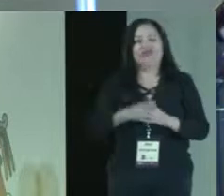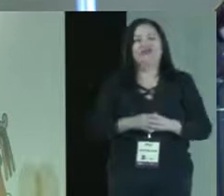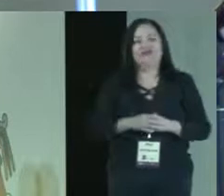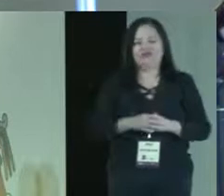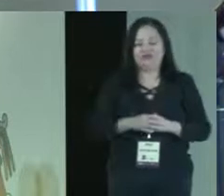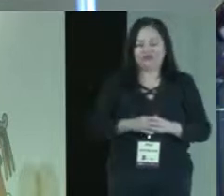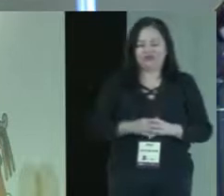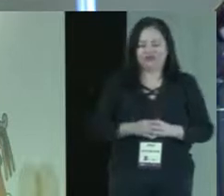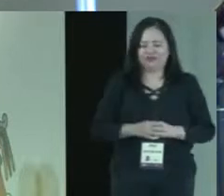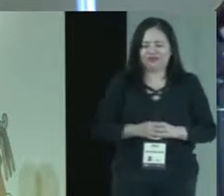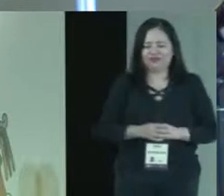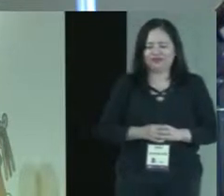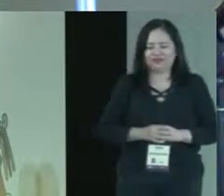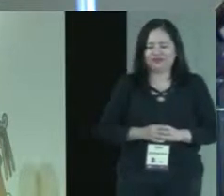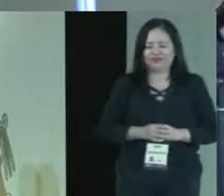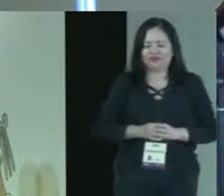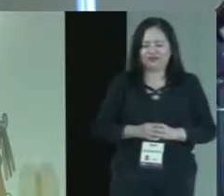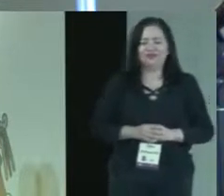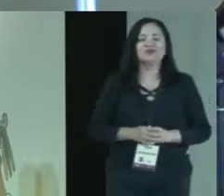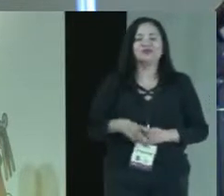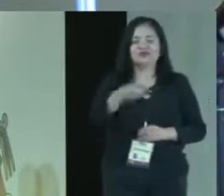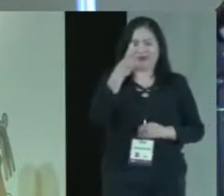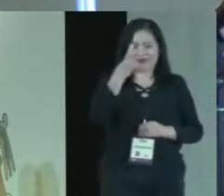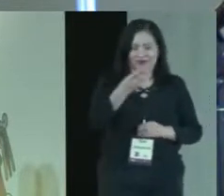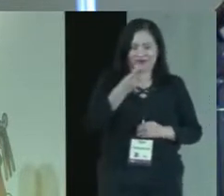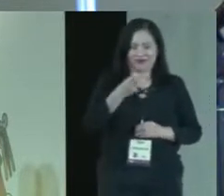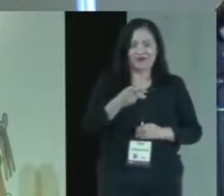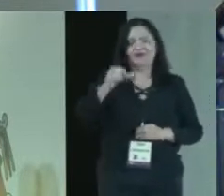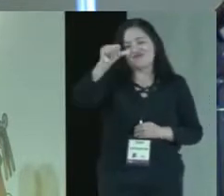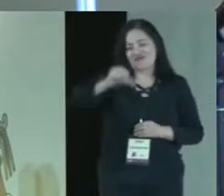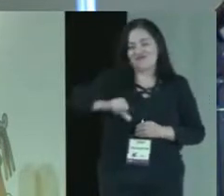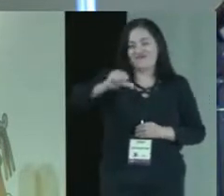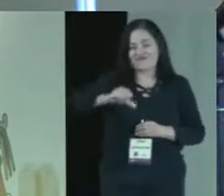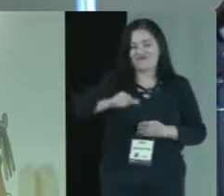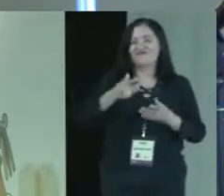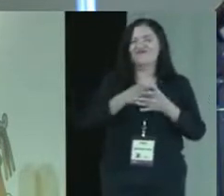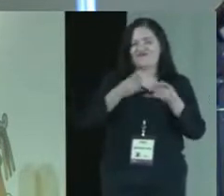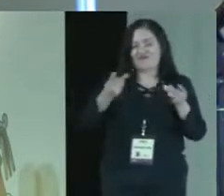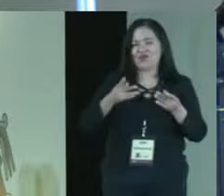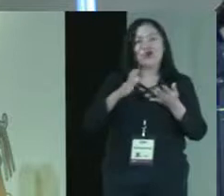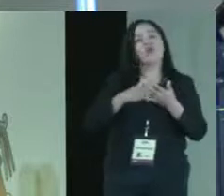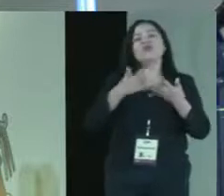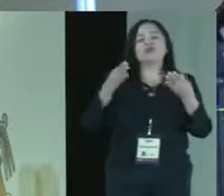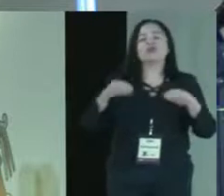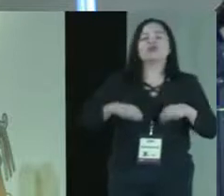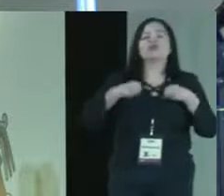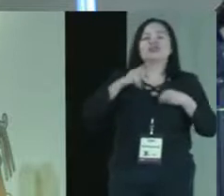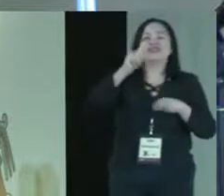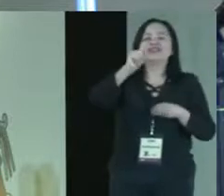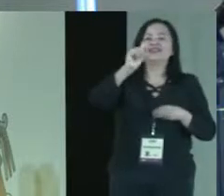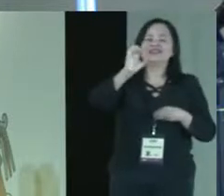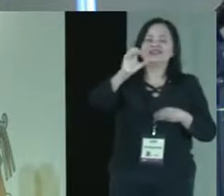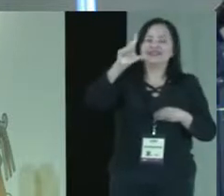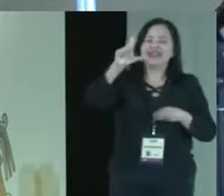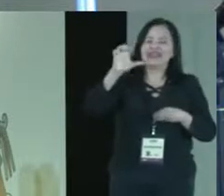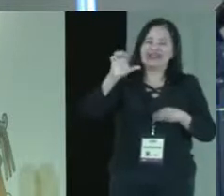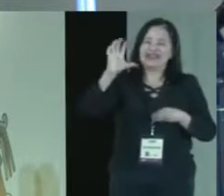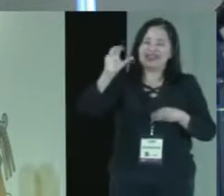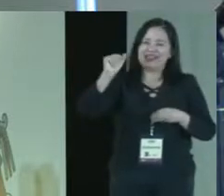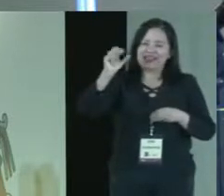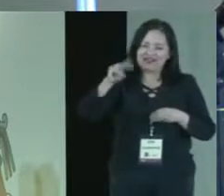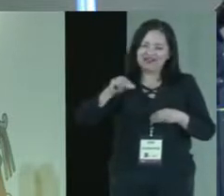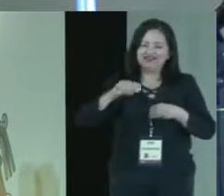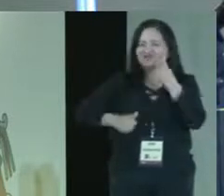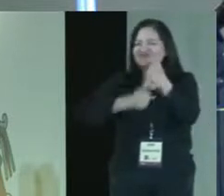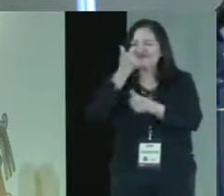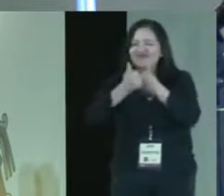Bueno, pues eso es lo que vivimos con el Telecán, una competencia